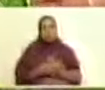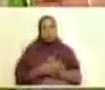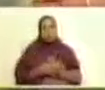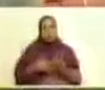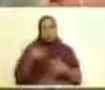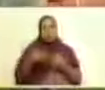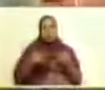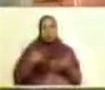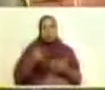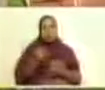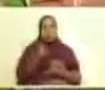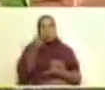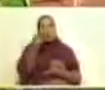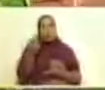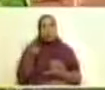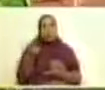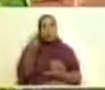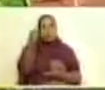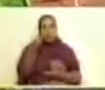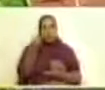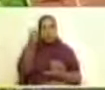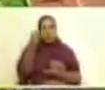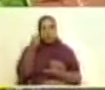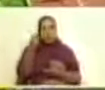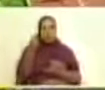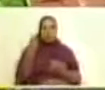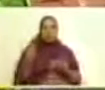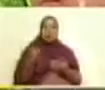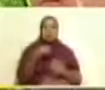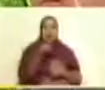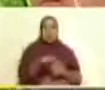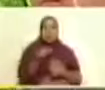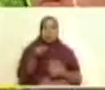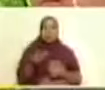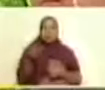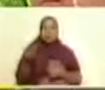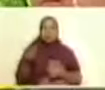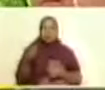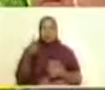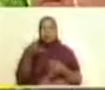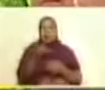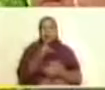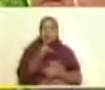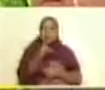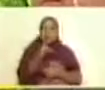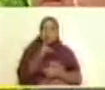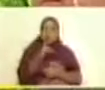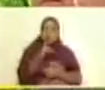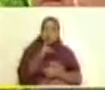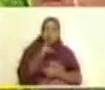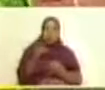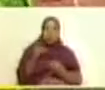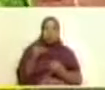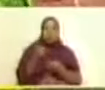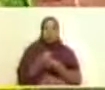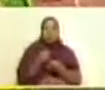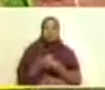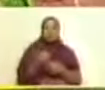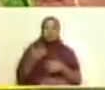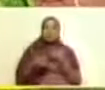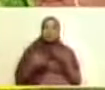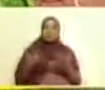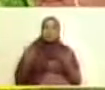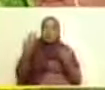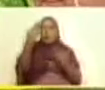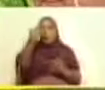nuestra ideología. Hay muchas personas que le cuesta muchísimo tiempo